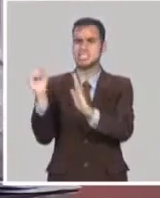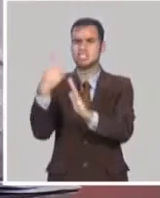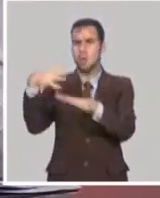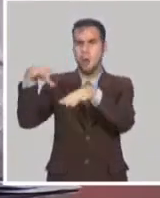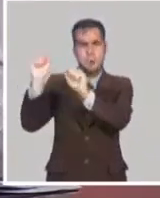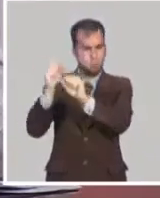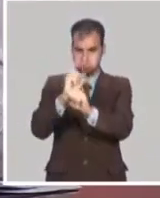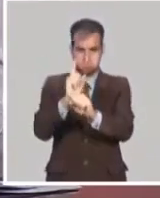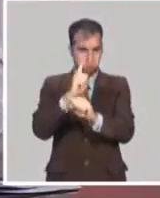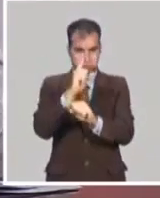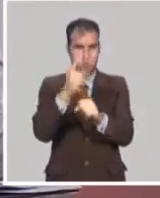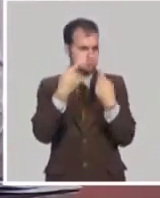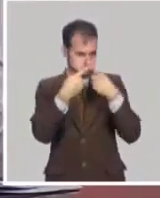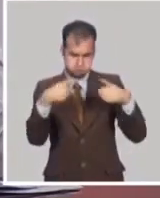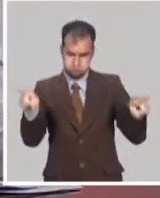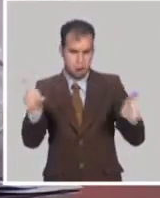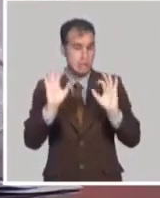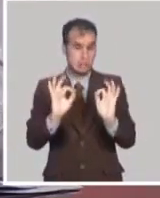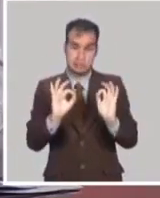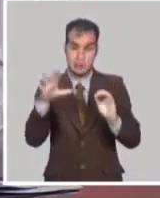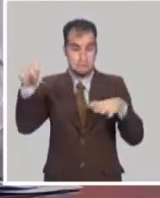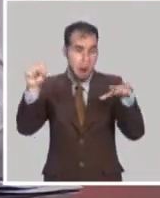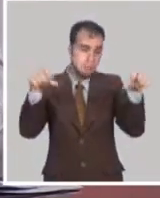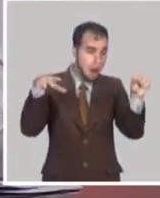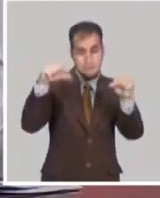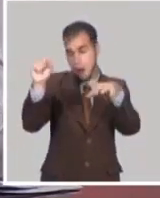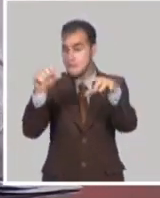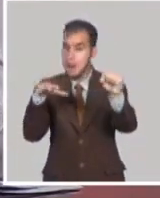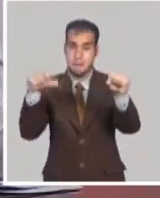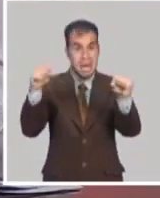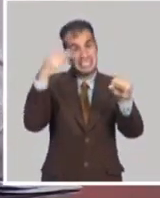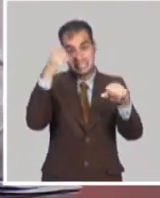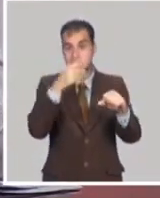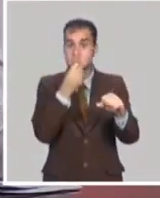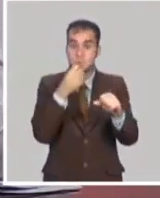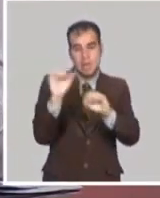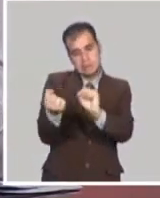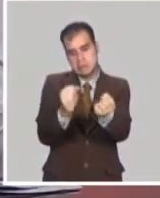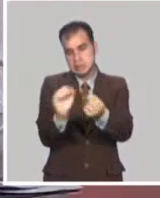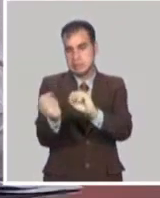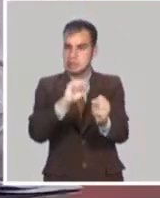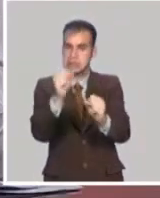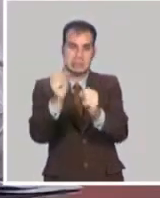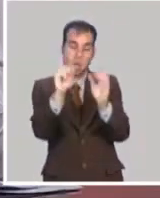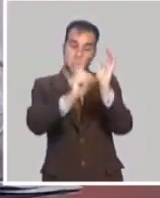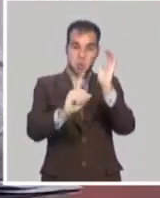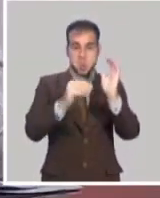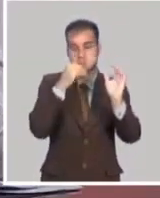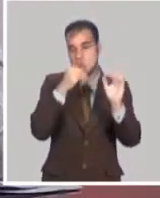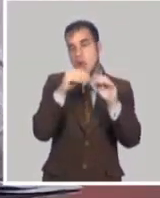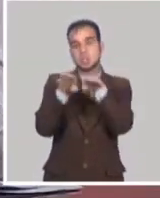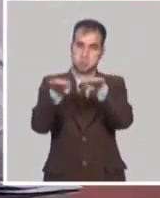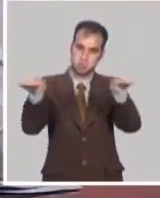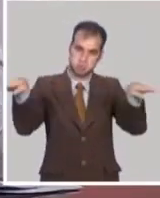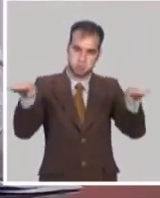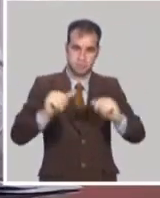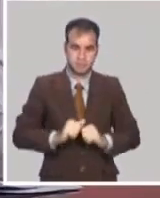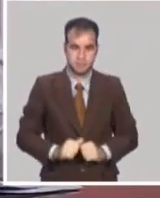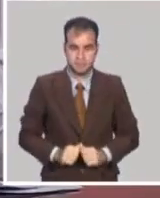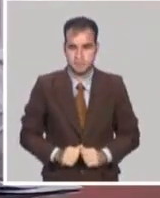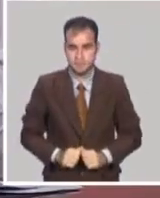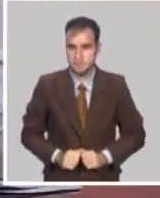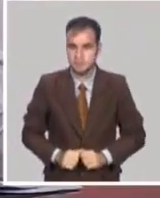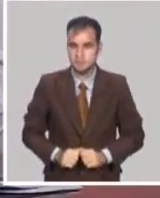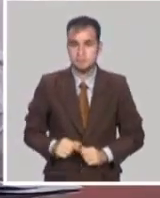la transmisión de la energía que en estos momentos estamos disponibles que está disponible para poder distribuir es la situación concreta